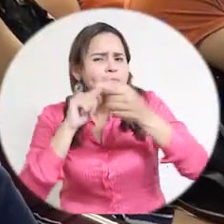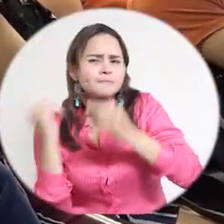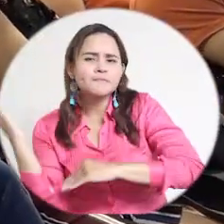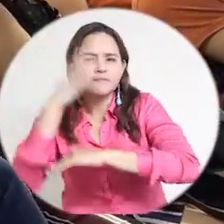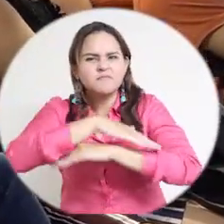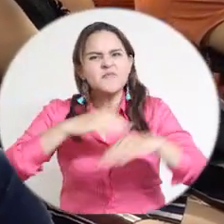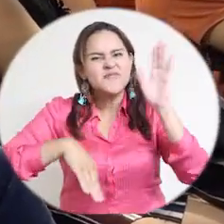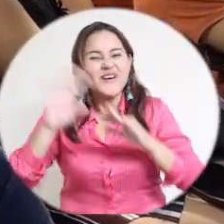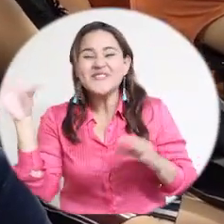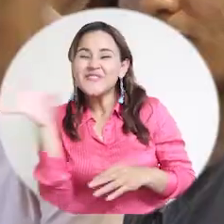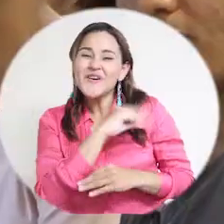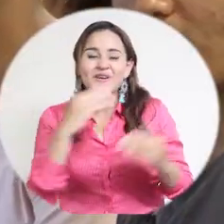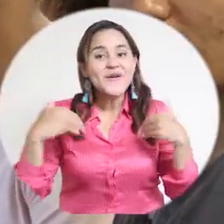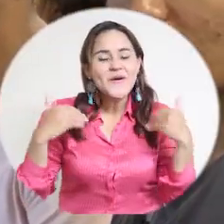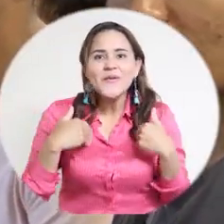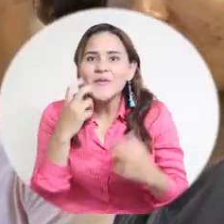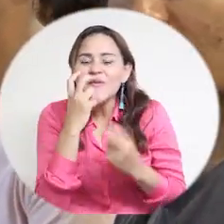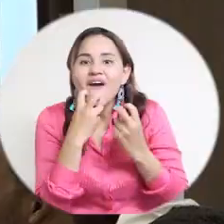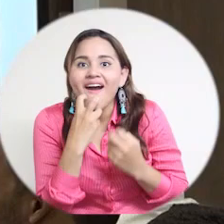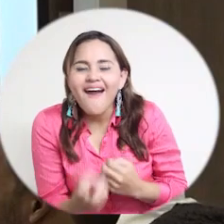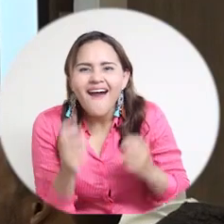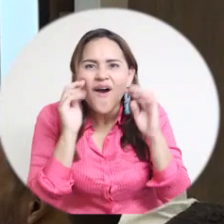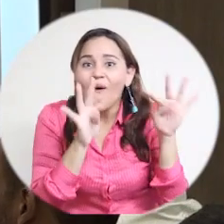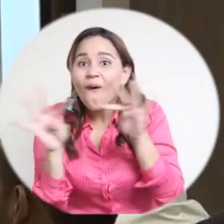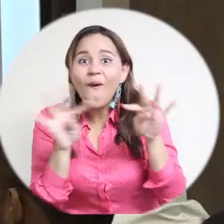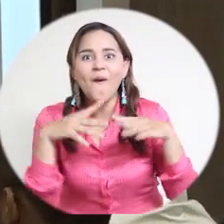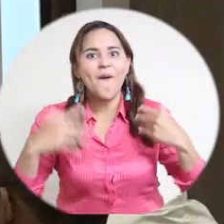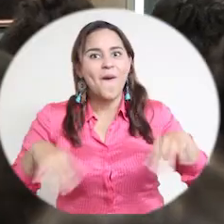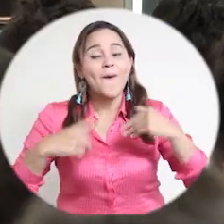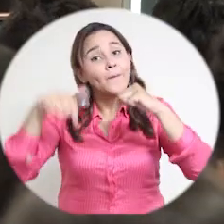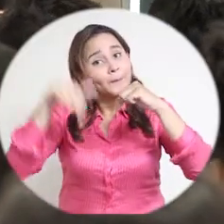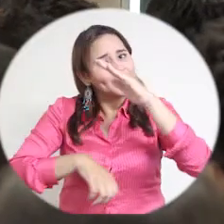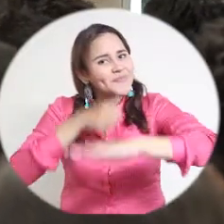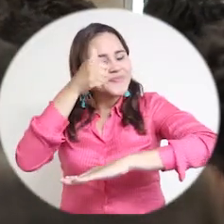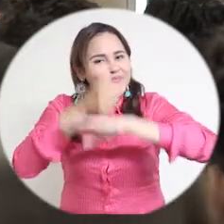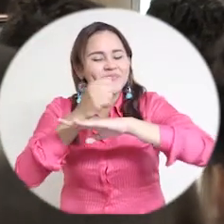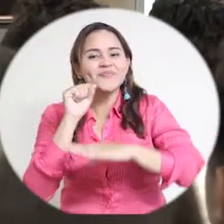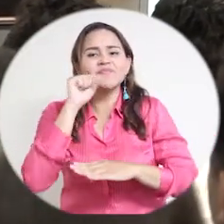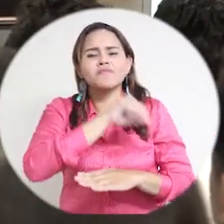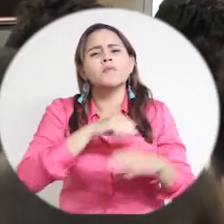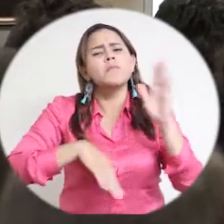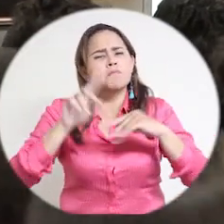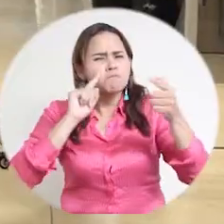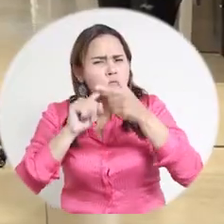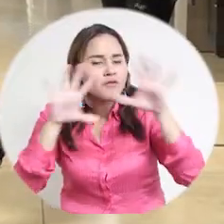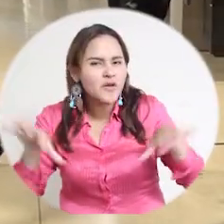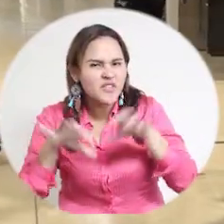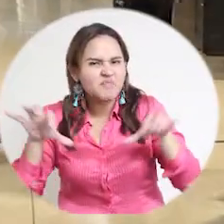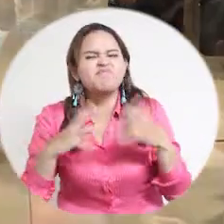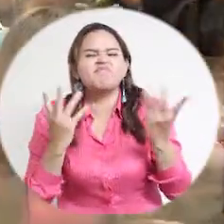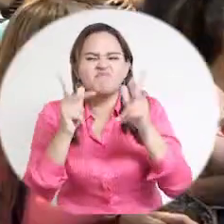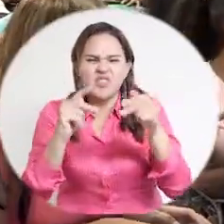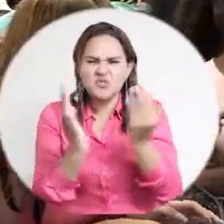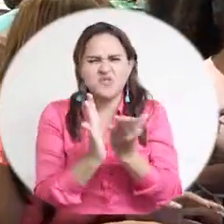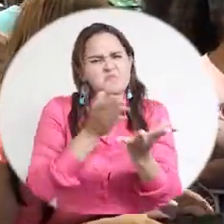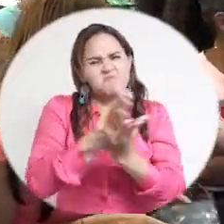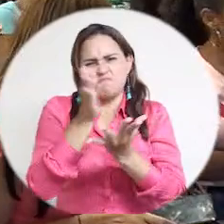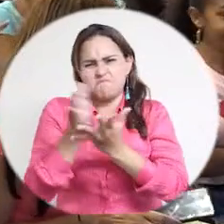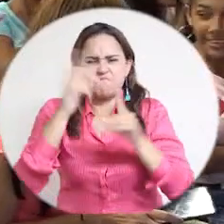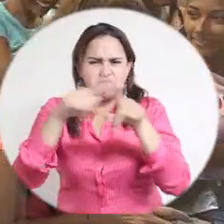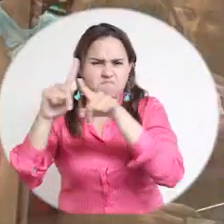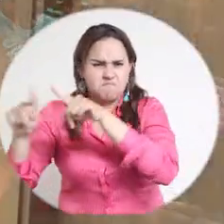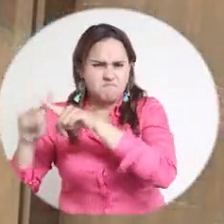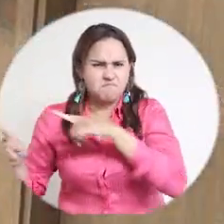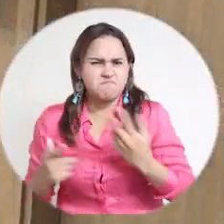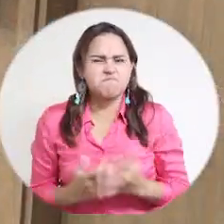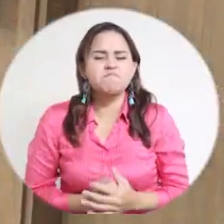En unas jornadas cargadas de entretenimiento e innovación, el rector Pablo Vera Salazar lideró una dinámica con estudiantes de distintos programas